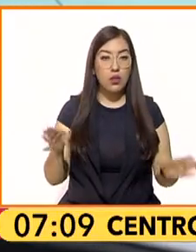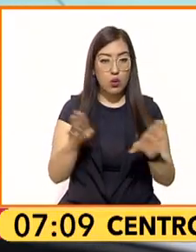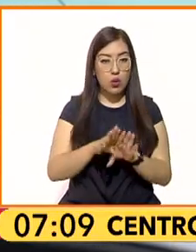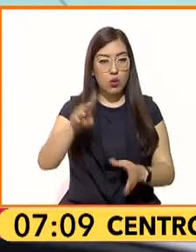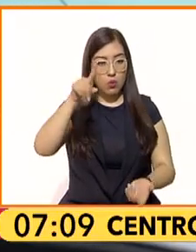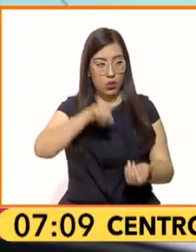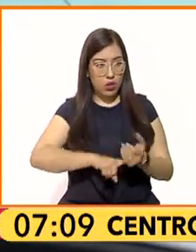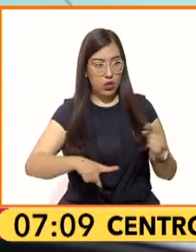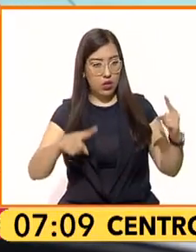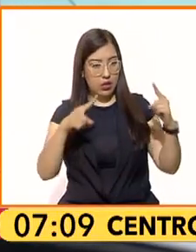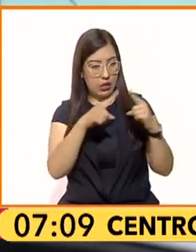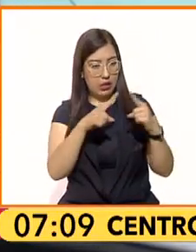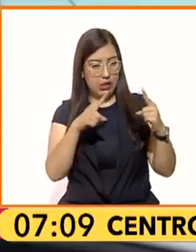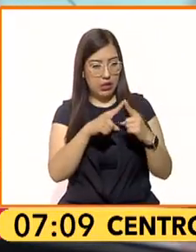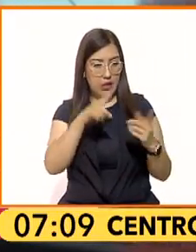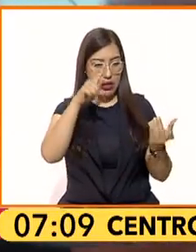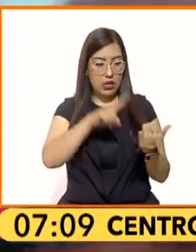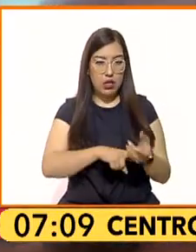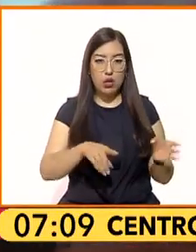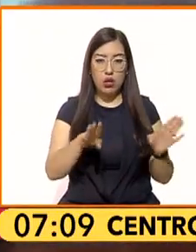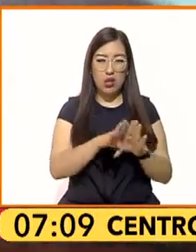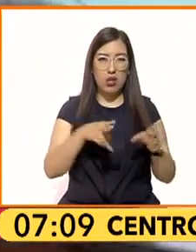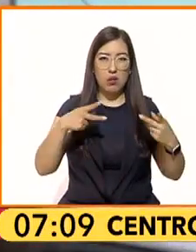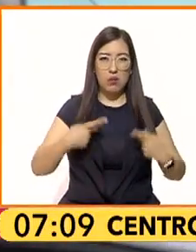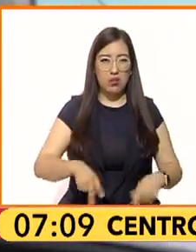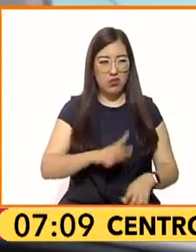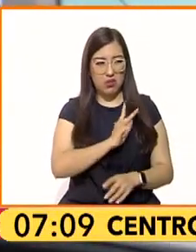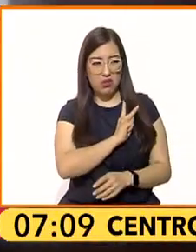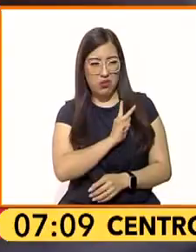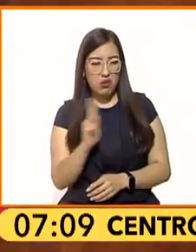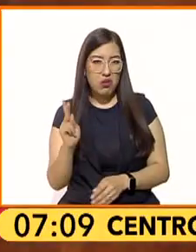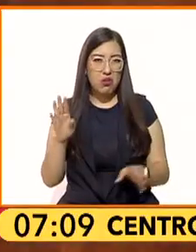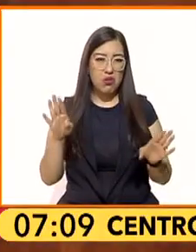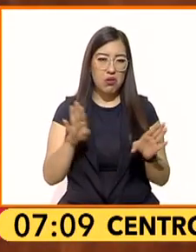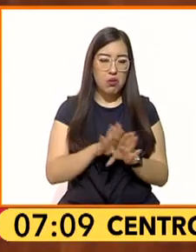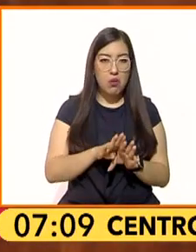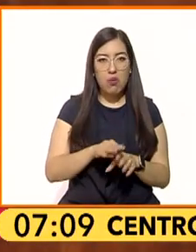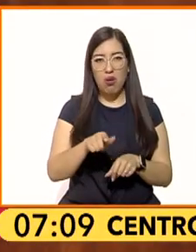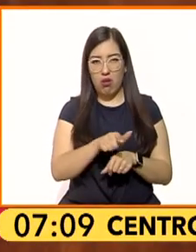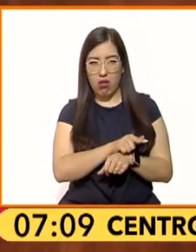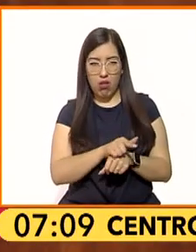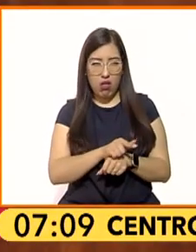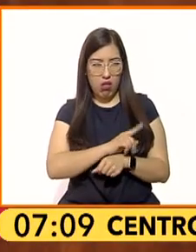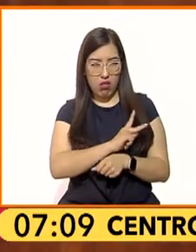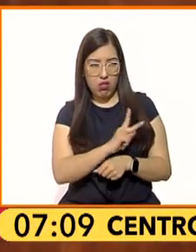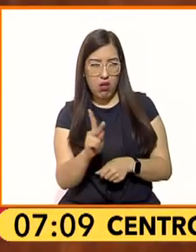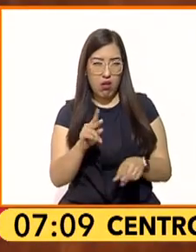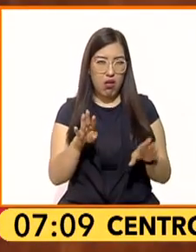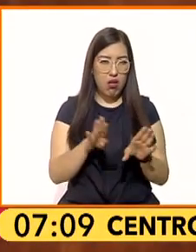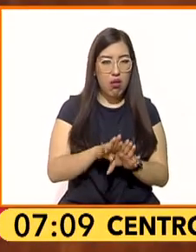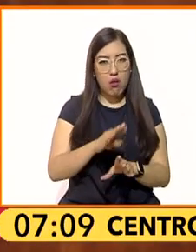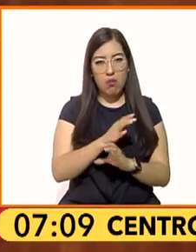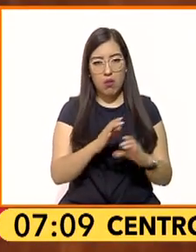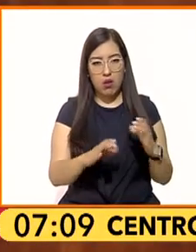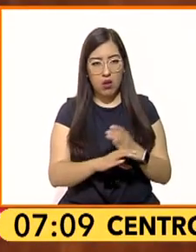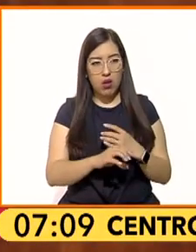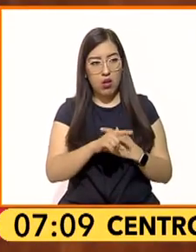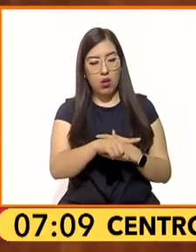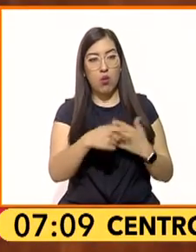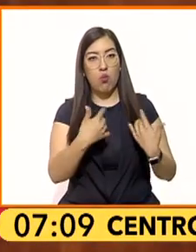tanta mariconería. Los medios, bueno, y alguien grabó y lo mete a los medios y se lo